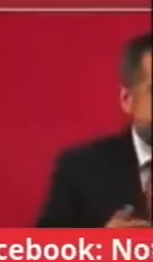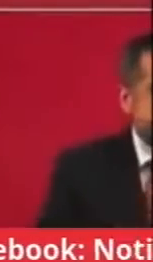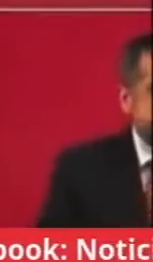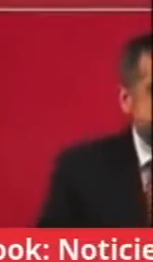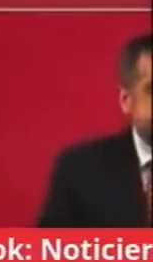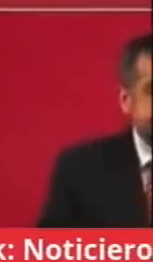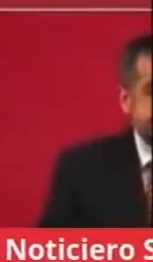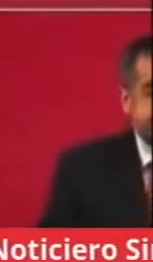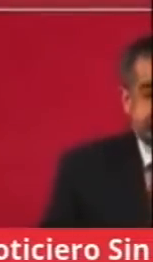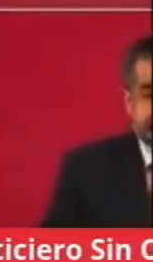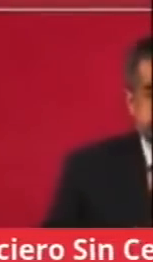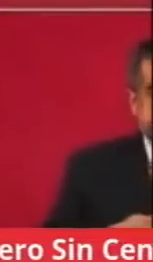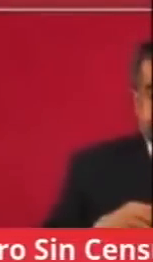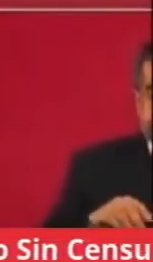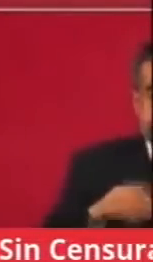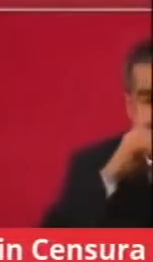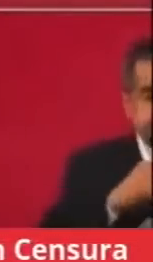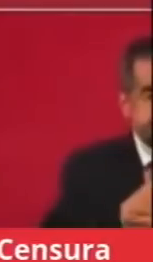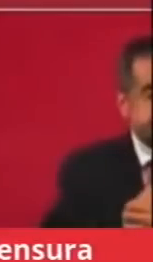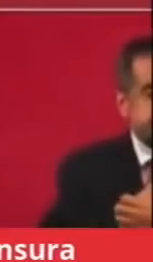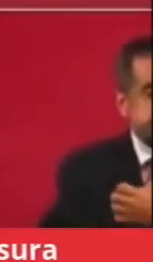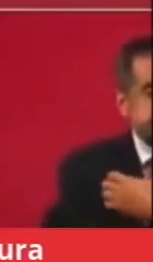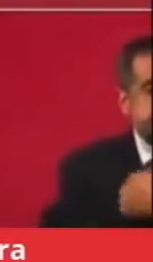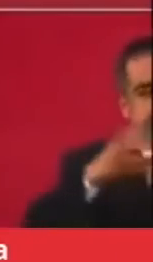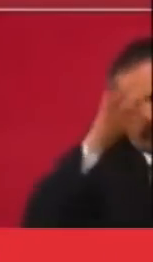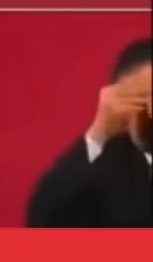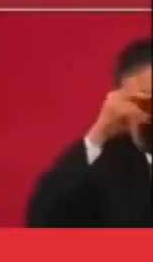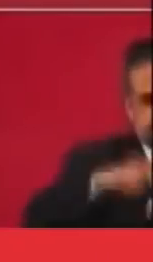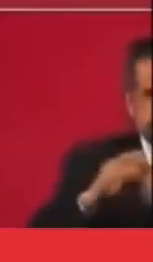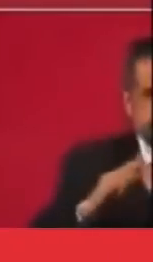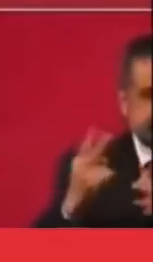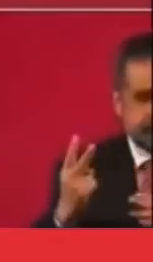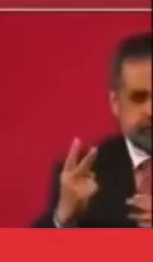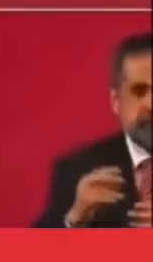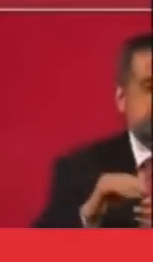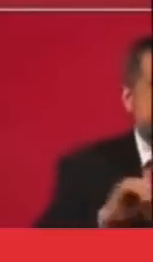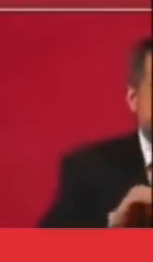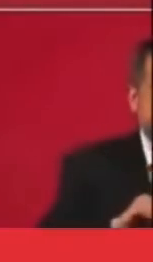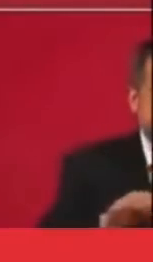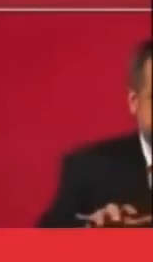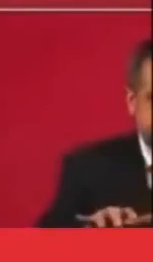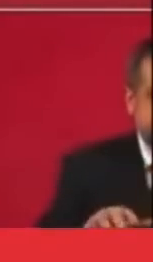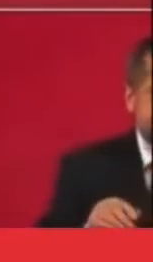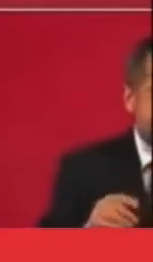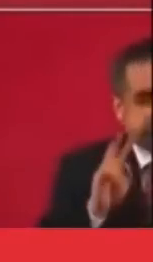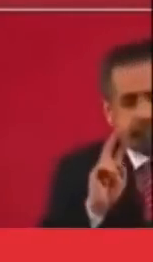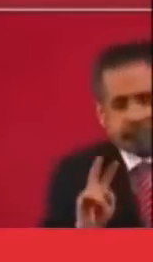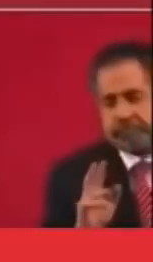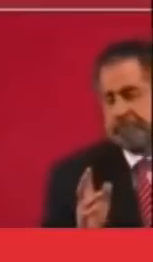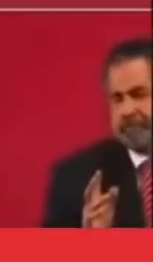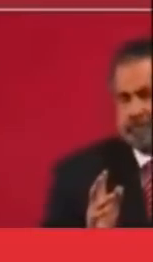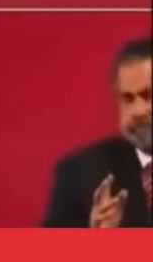implementación en realidad todavía han quedado con mucho que desear. Me parece que la relación con Estados Unidos no puede más